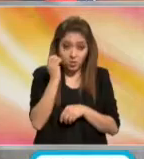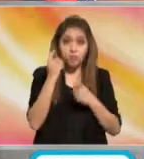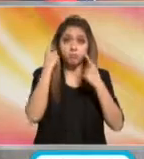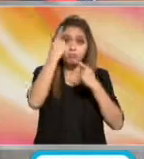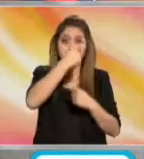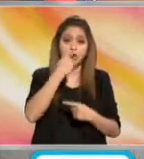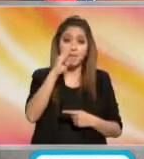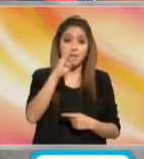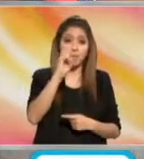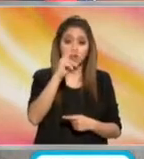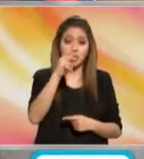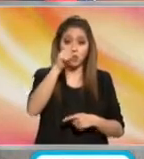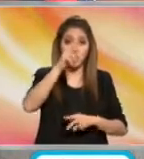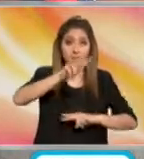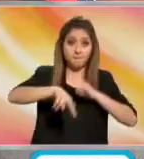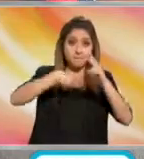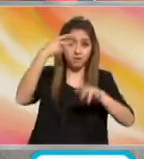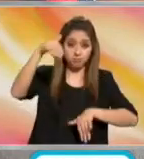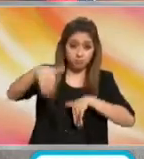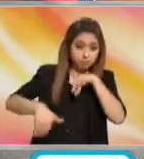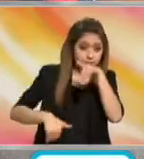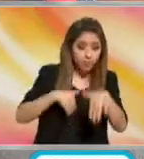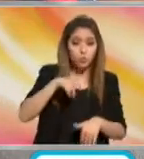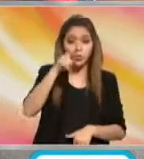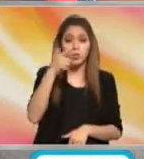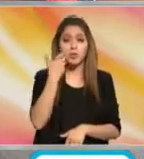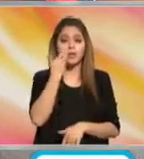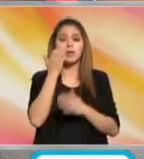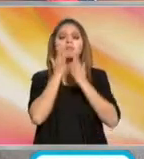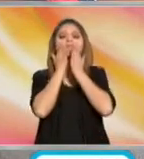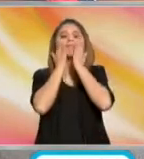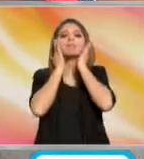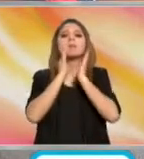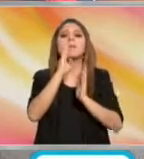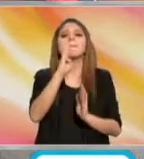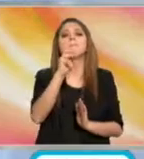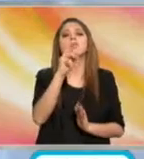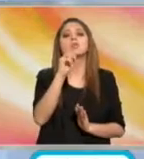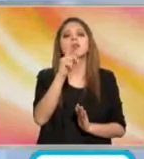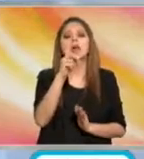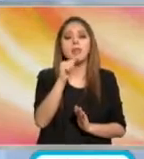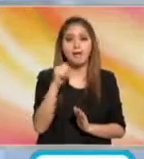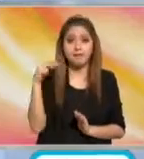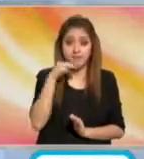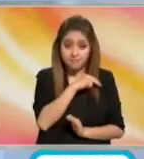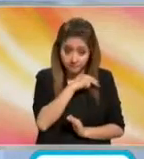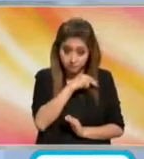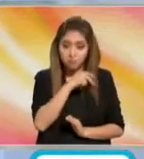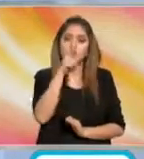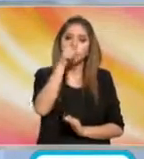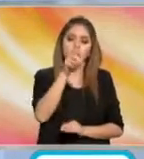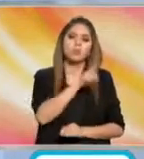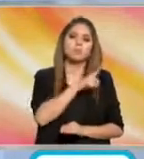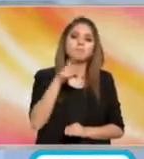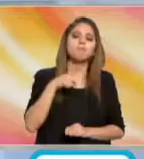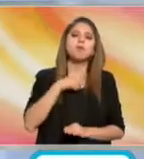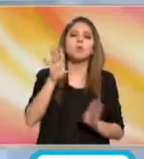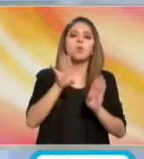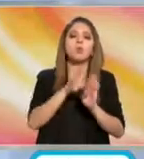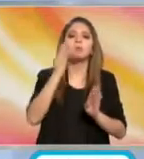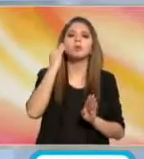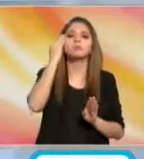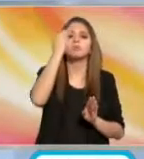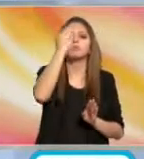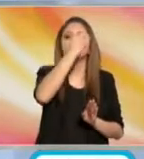ejemplo, si vas a la playa y vas llegando ese día y te quieres ver bronceada a la de ya, pues se aplica un tono